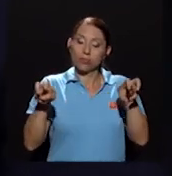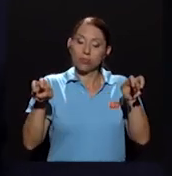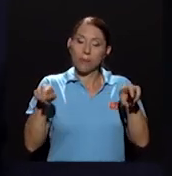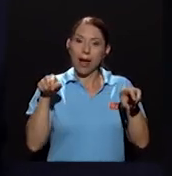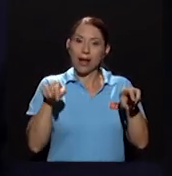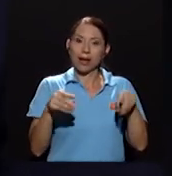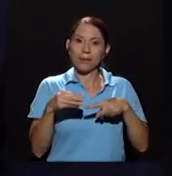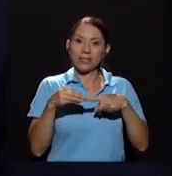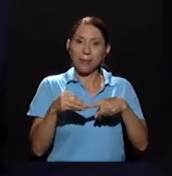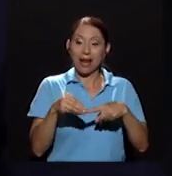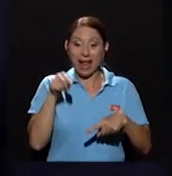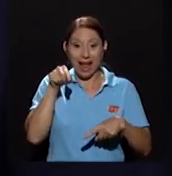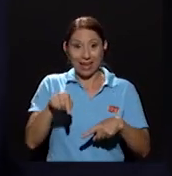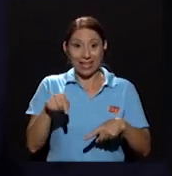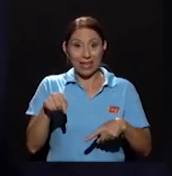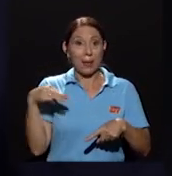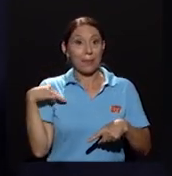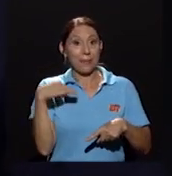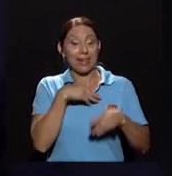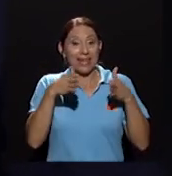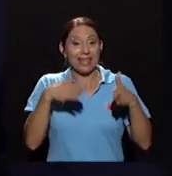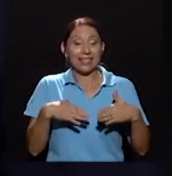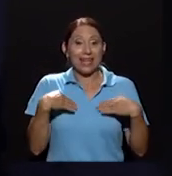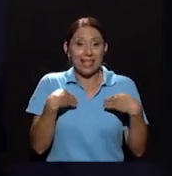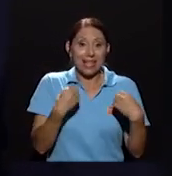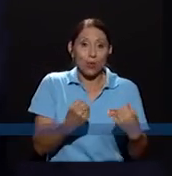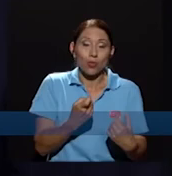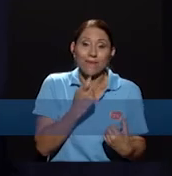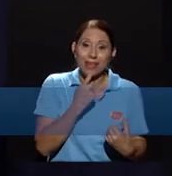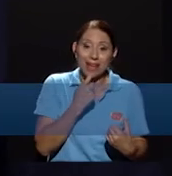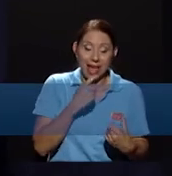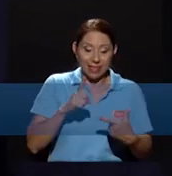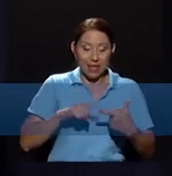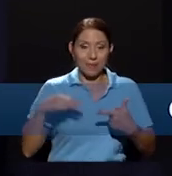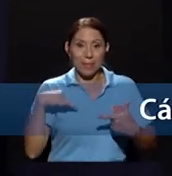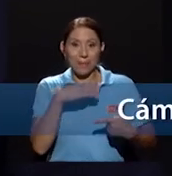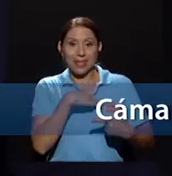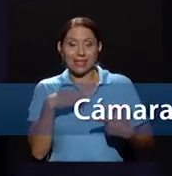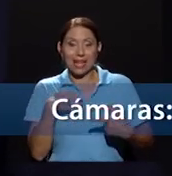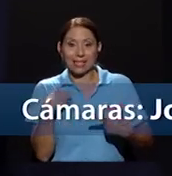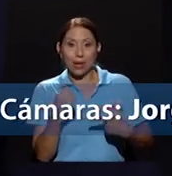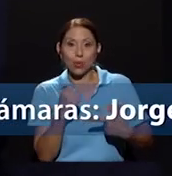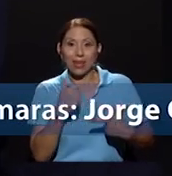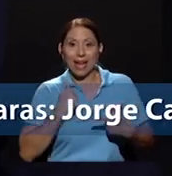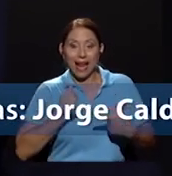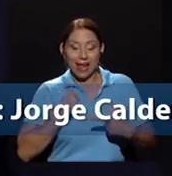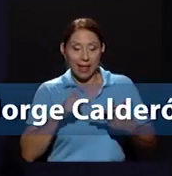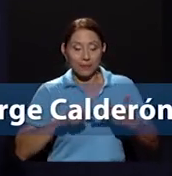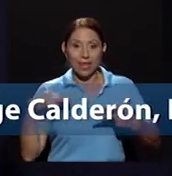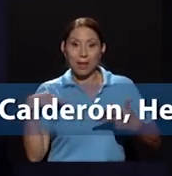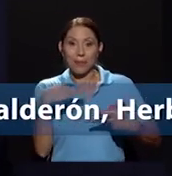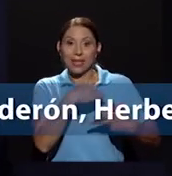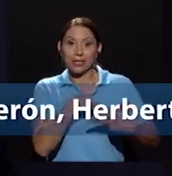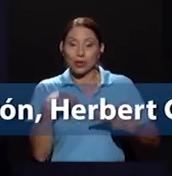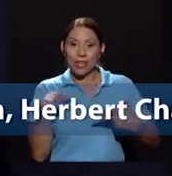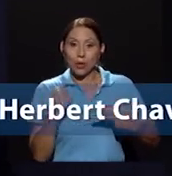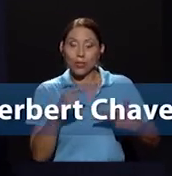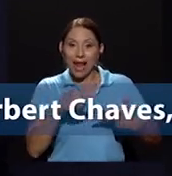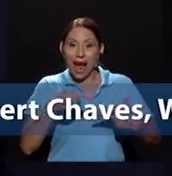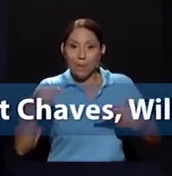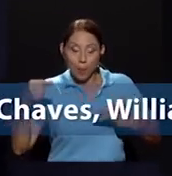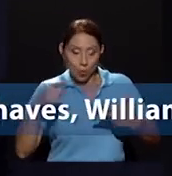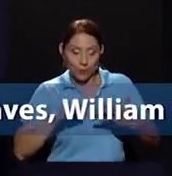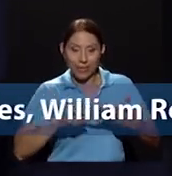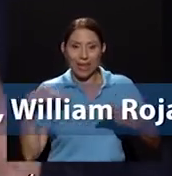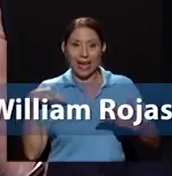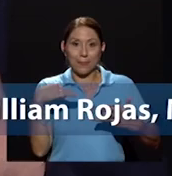la ministra de salud de finlandia la ministra de salud de canadá el ministro de salud de japón el ministro de salud de